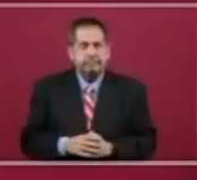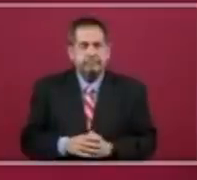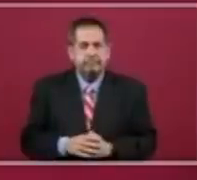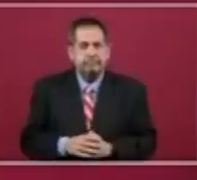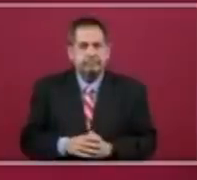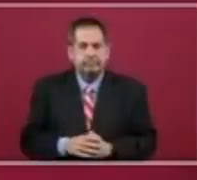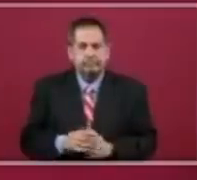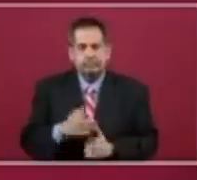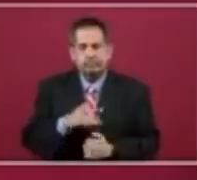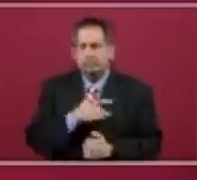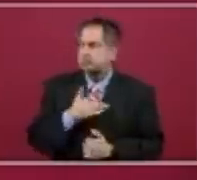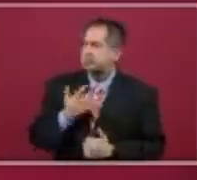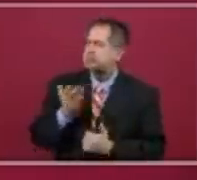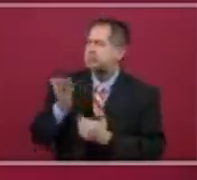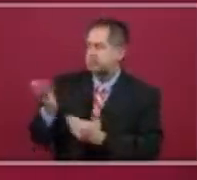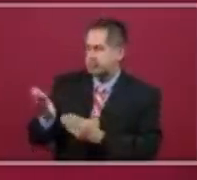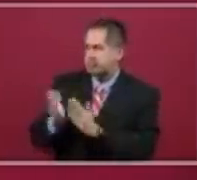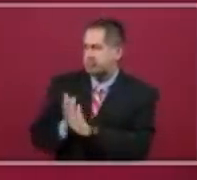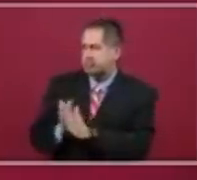pidiéndome